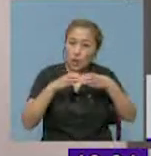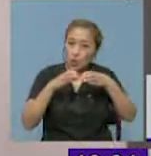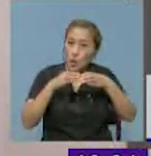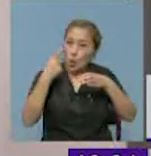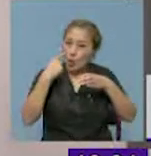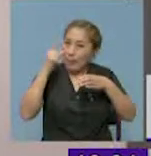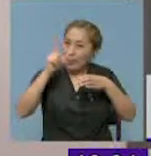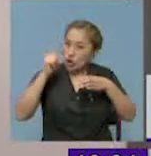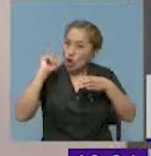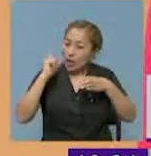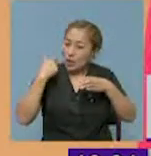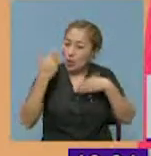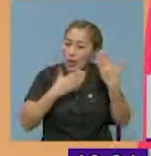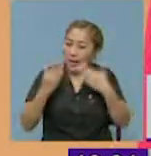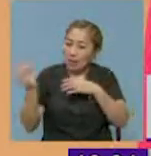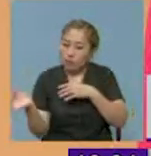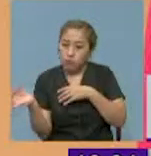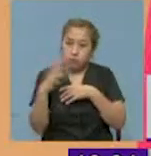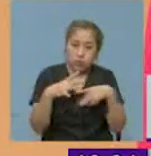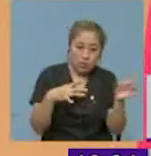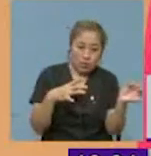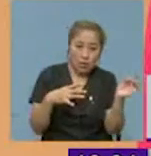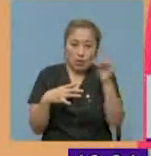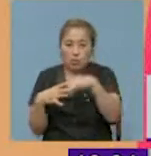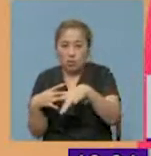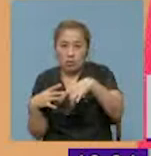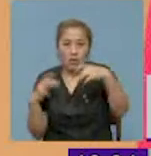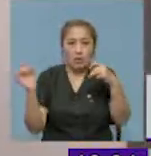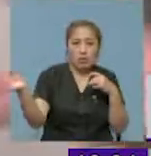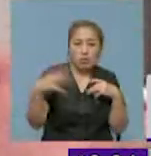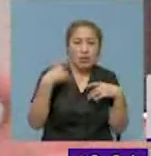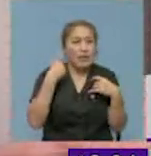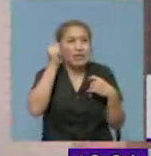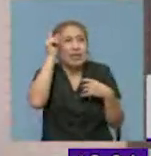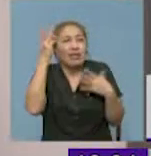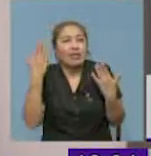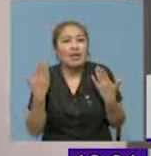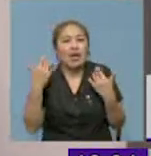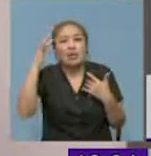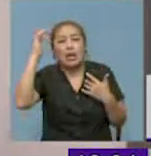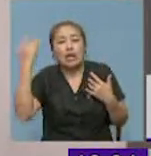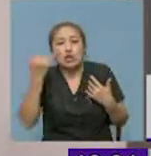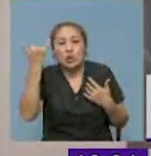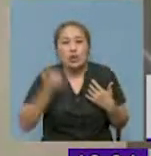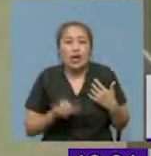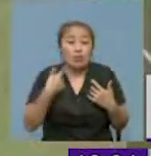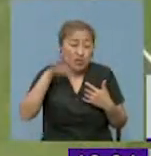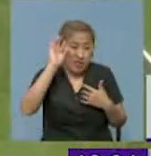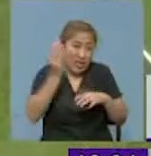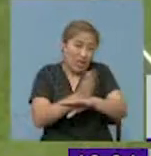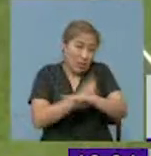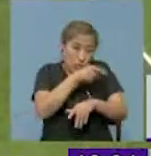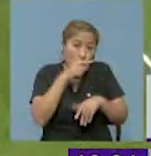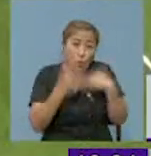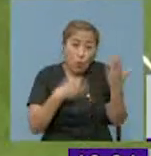enganche me gusta que pase por una persona tal vez la creatividad a vos te ha tocado esa posición también en tu época de jugador